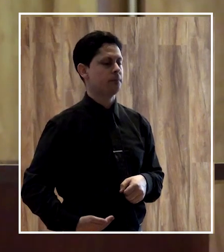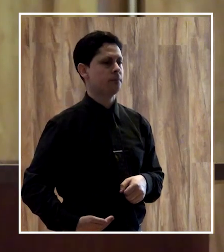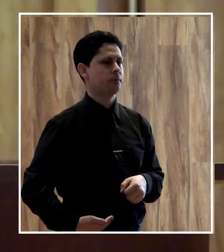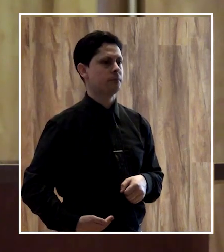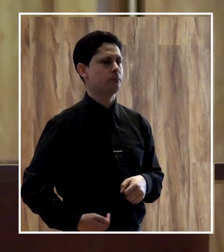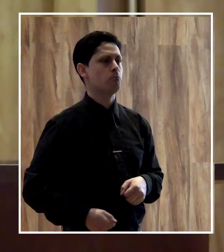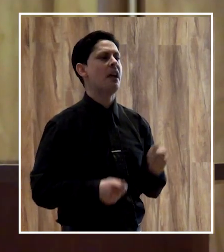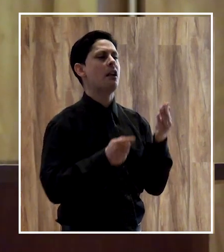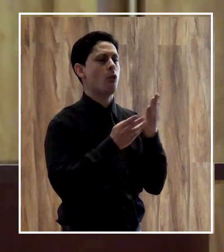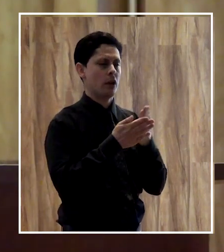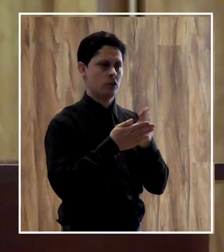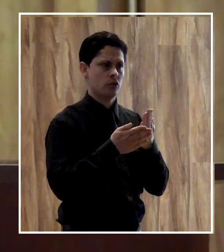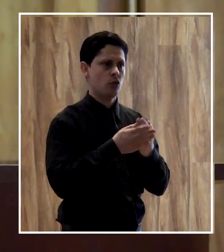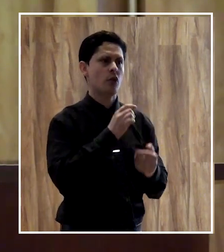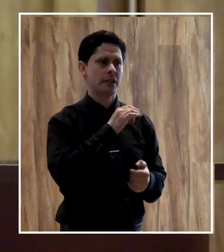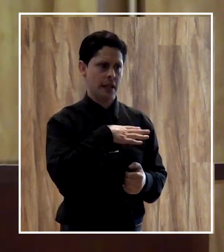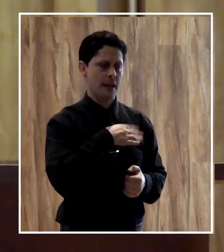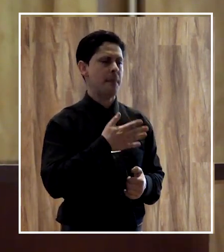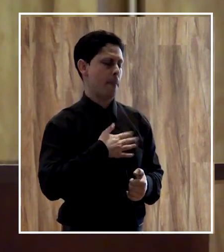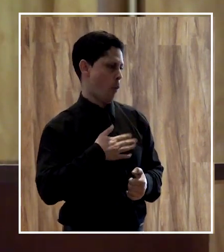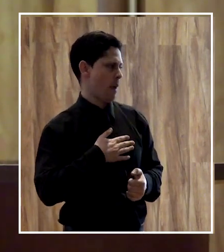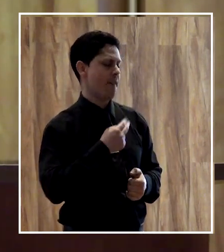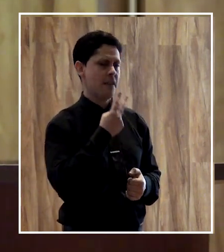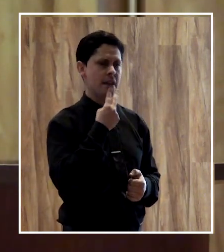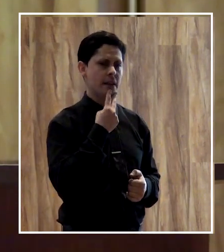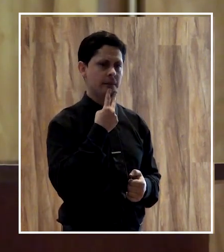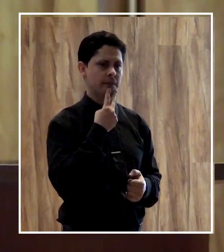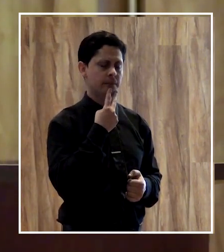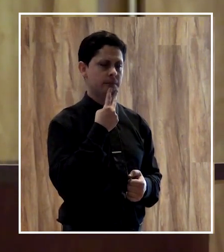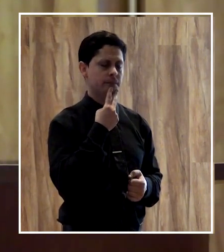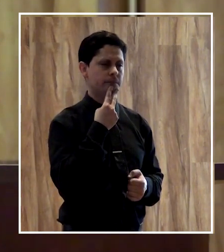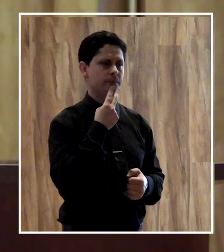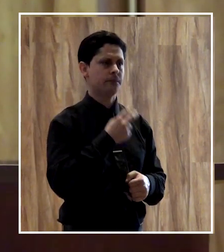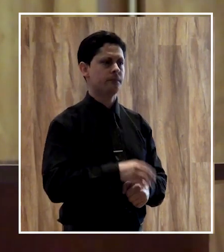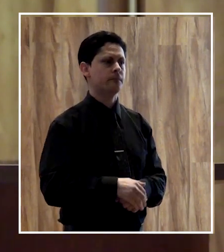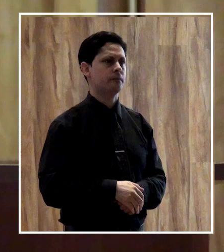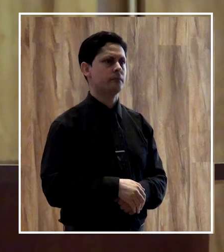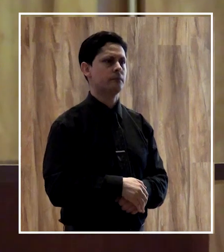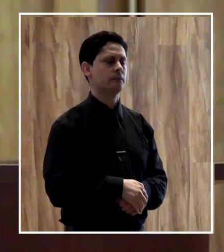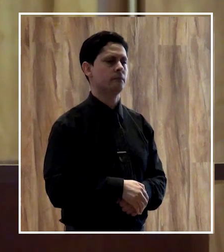posteriormente en la educación chilena y en mi propia vida.